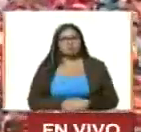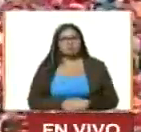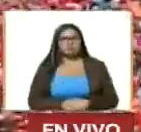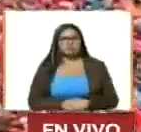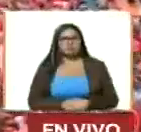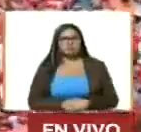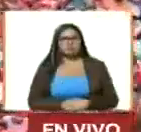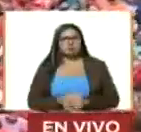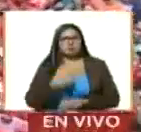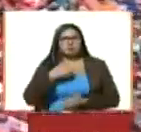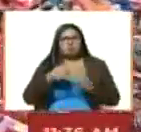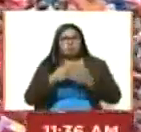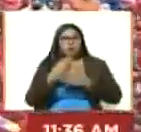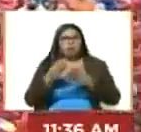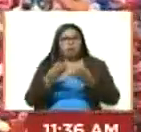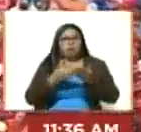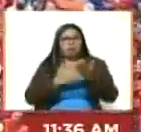Yo,